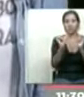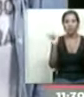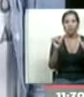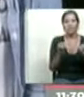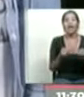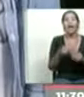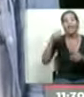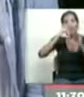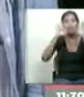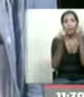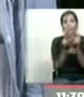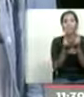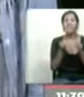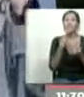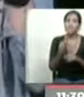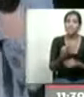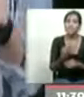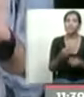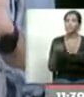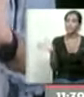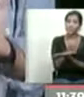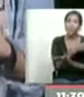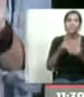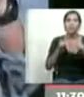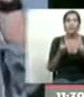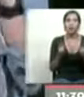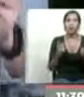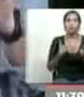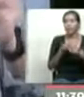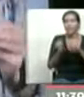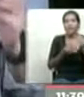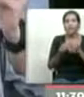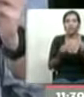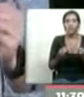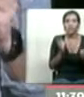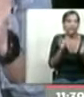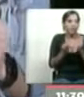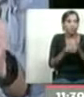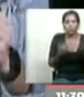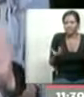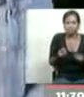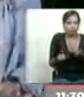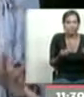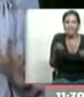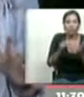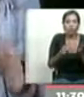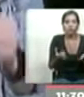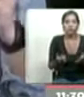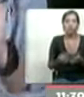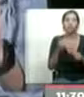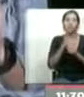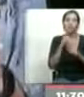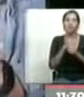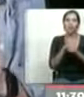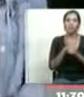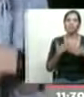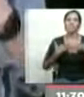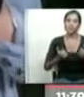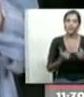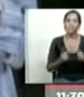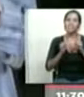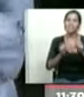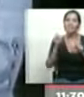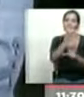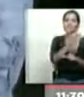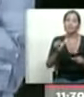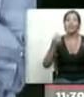familias del sector les habían dicho que salieran, pero ninguna lo había hecho porque no tenían los medios necesarios para hacerlo. Los trabajos de rescate seguirán esta semana,